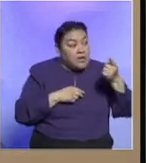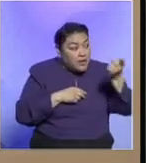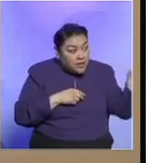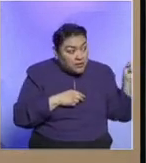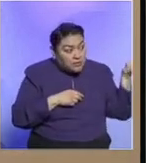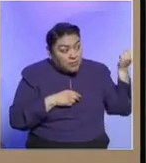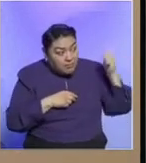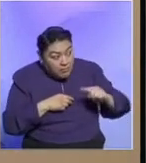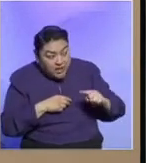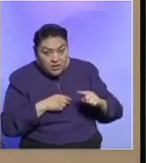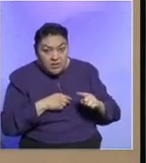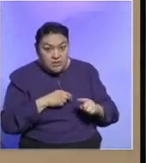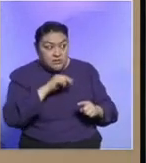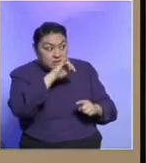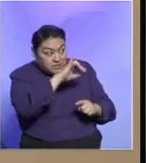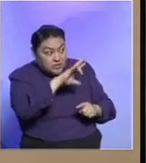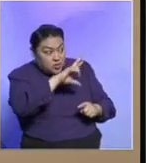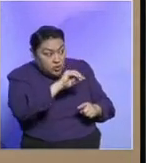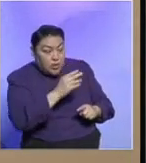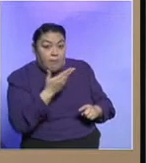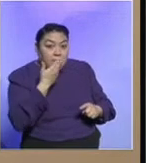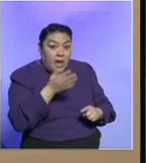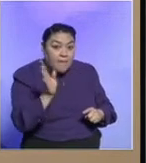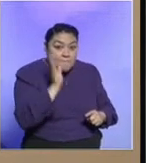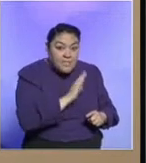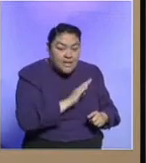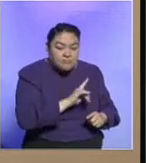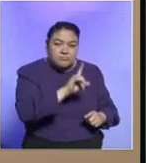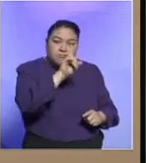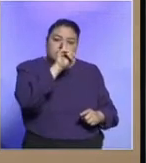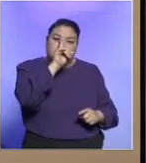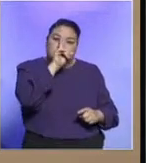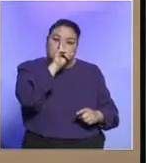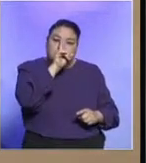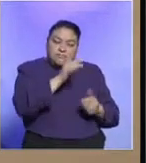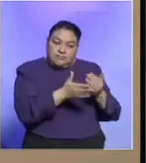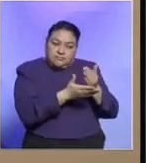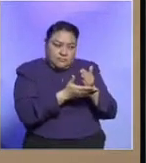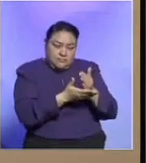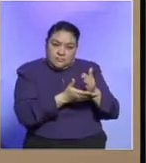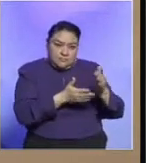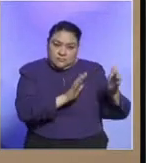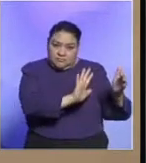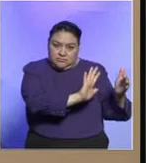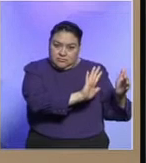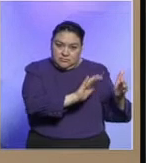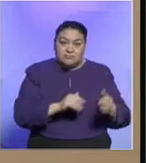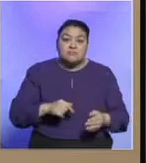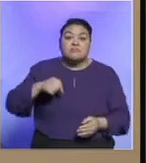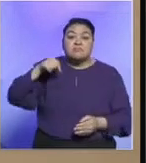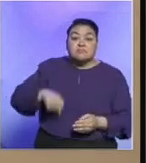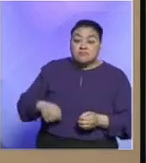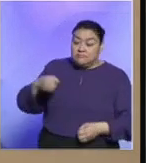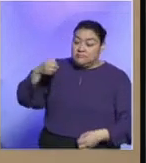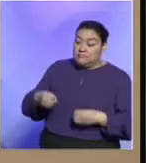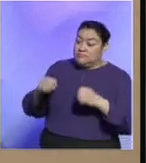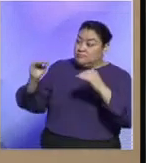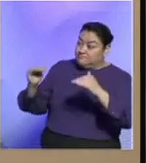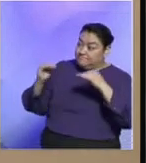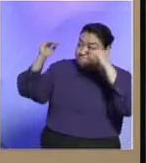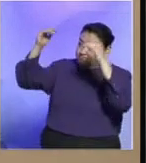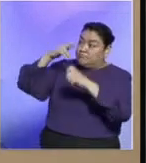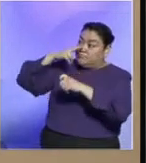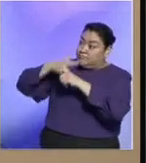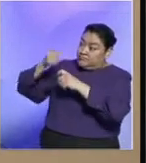suspensiones antes referidas, sino sobre las competencias que esta instancia